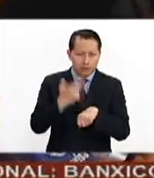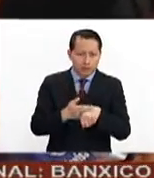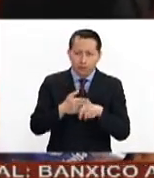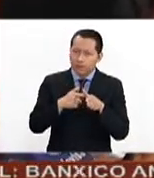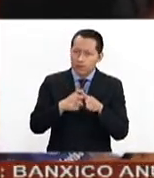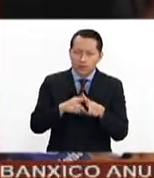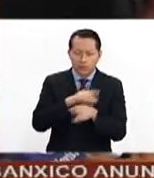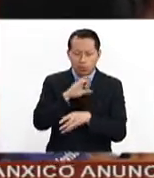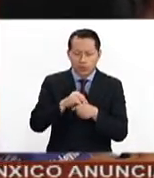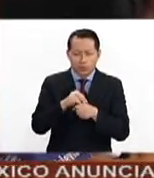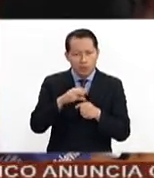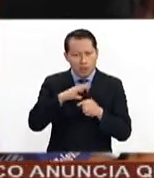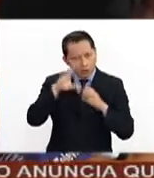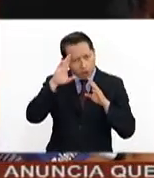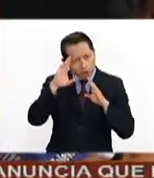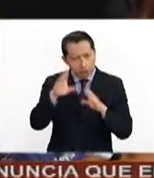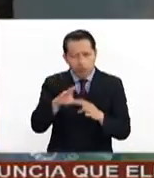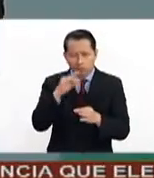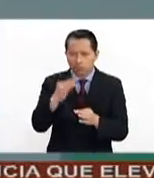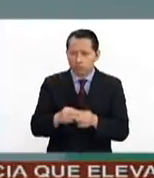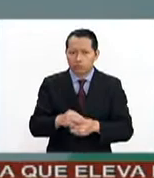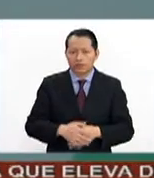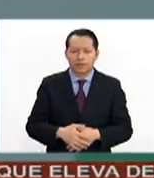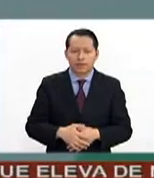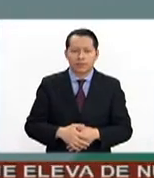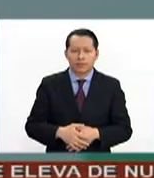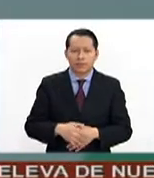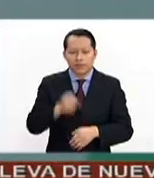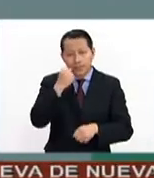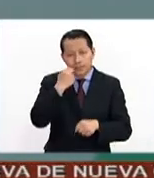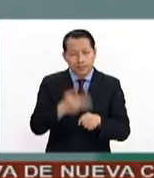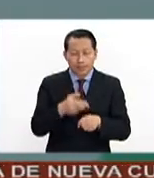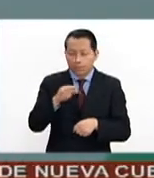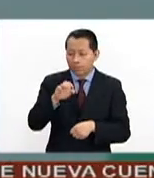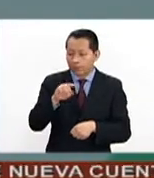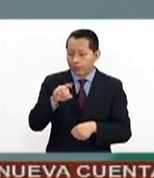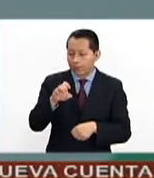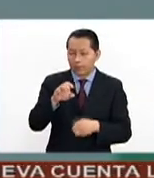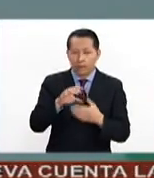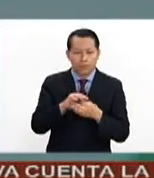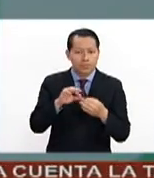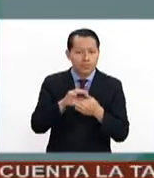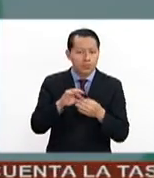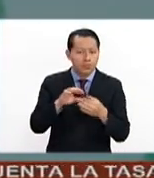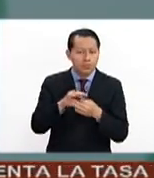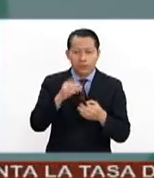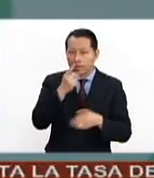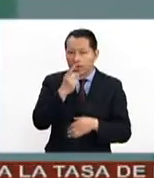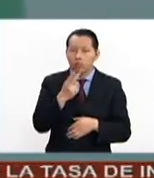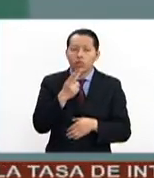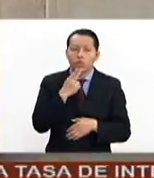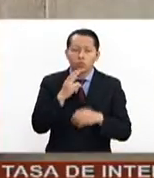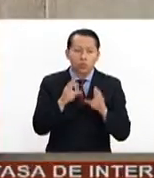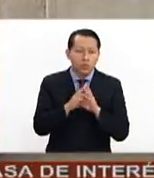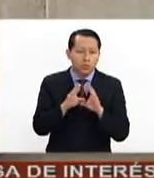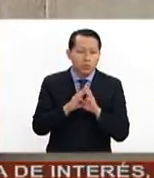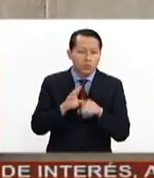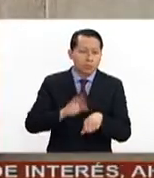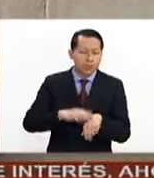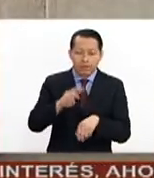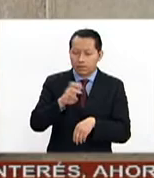comprometido con cumplir sus objetivos de consolidación. El secretario Meade detalló que el uso que se dará a los más